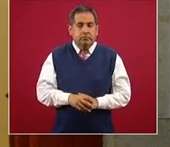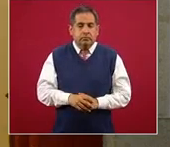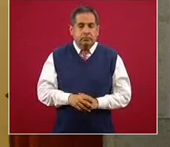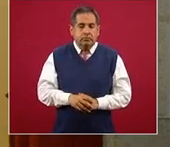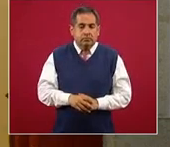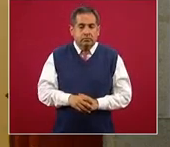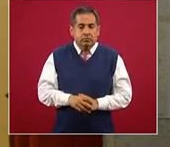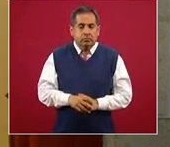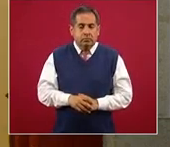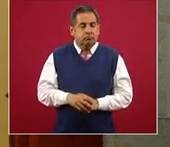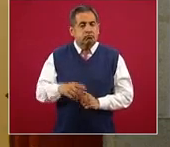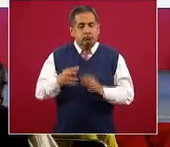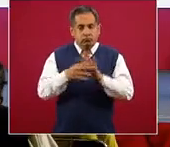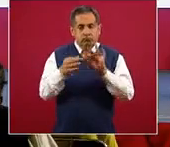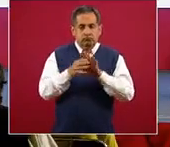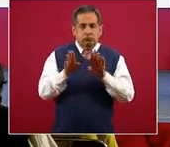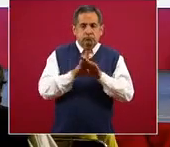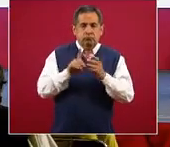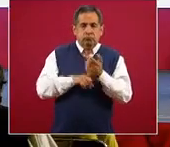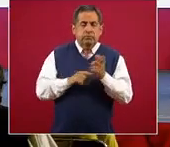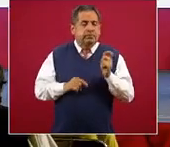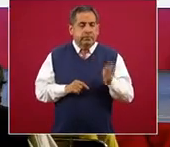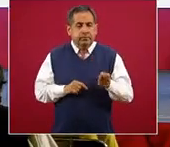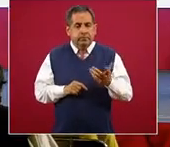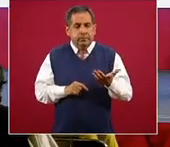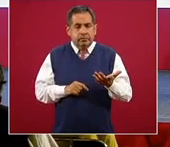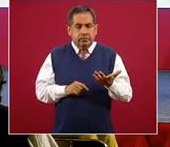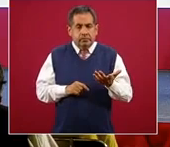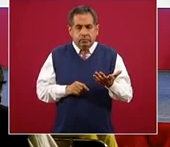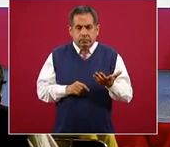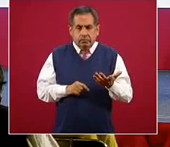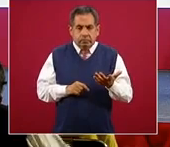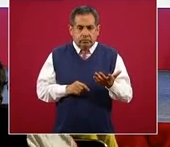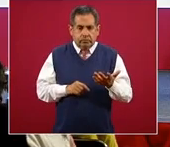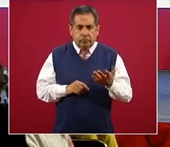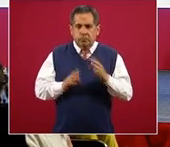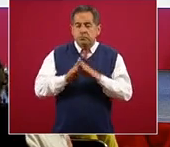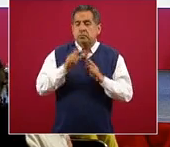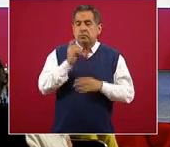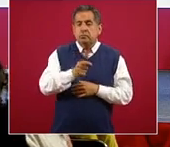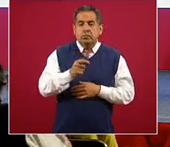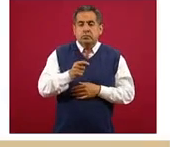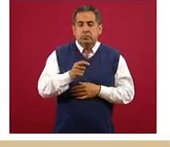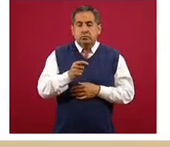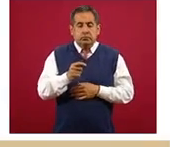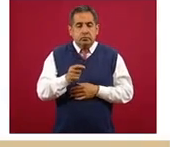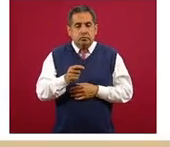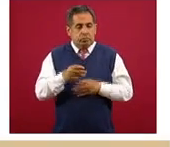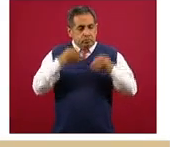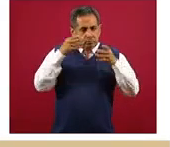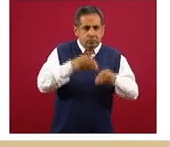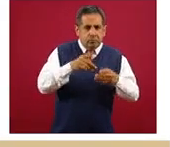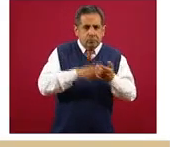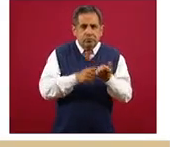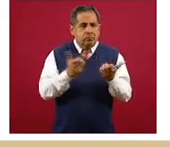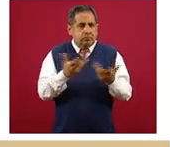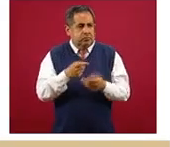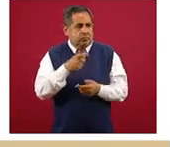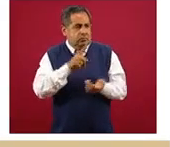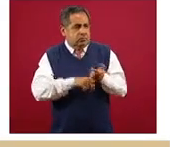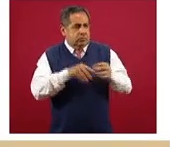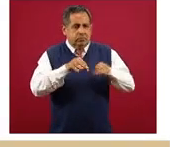Aquí tenemos la distribución en su momento por ocupación o por la profesión